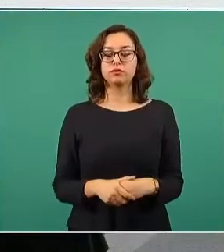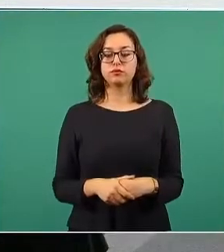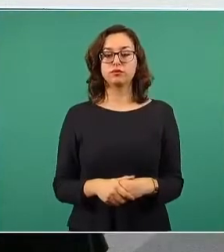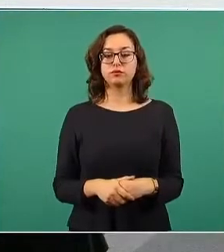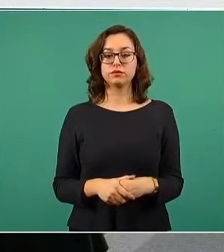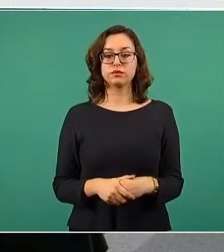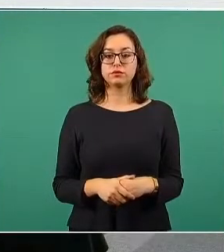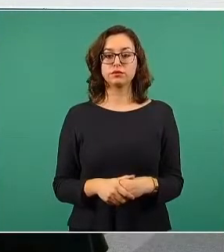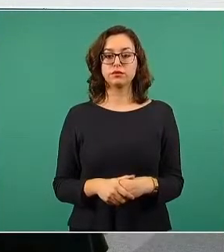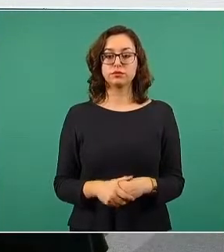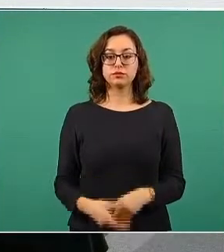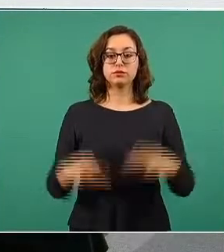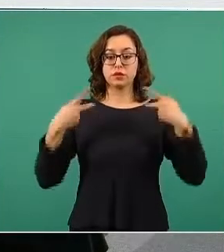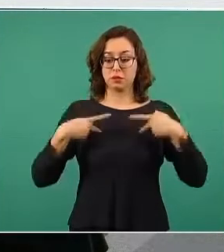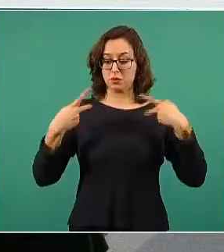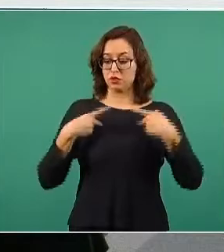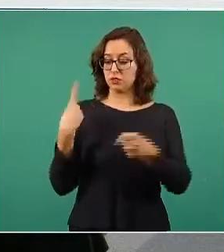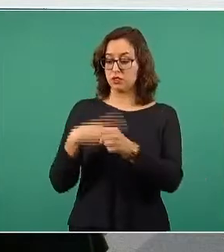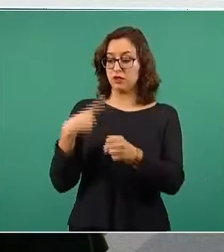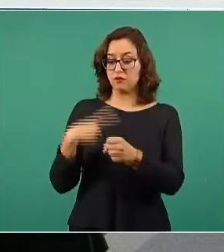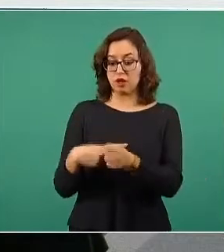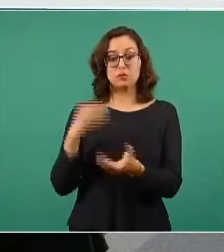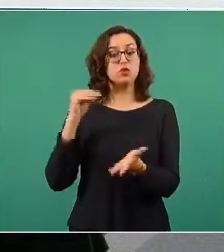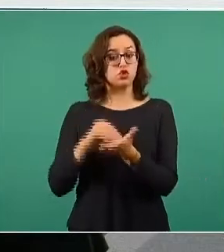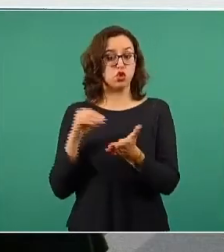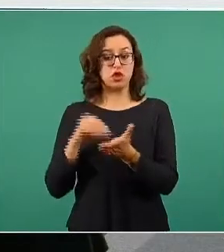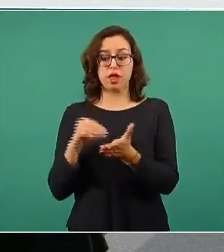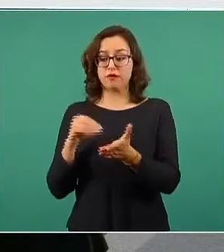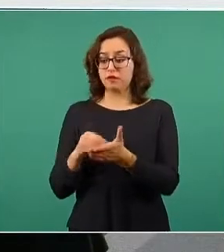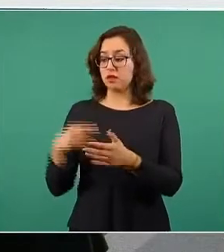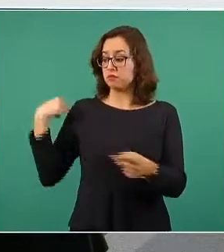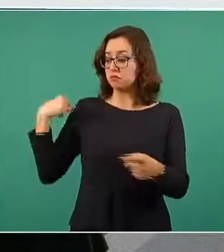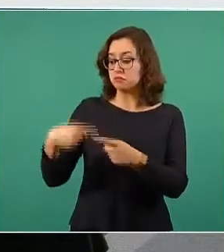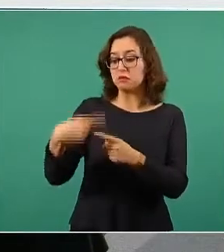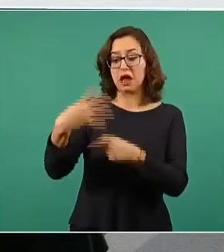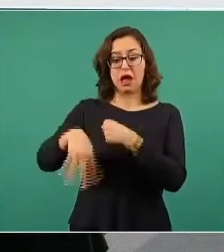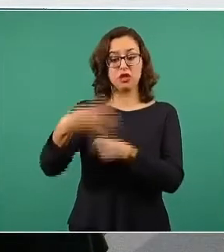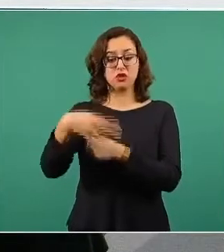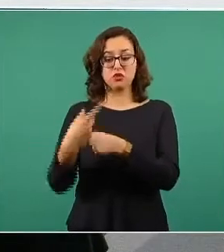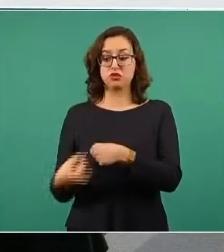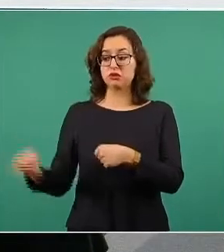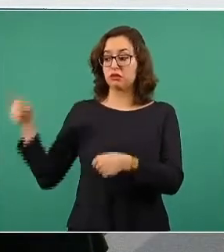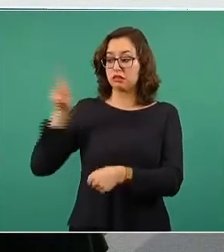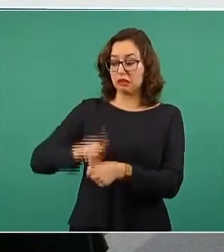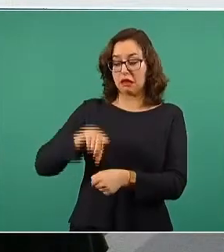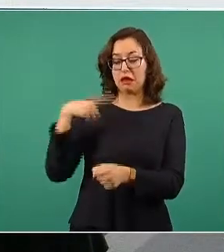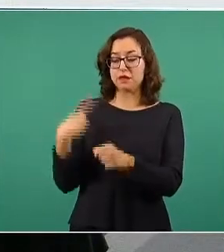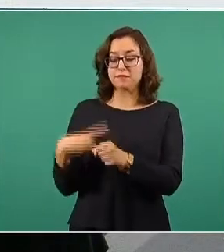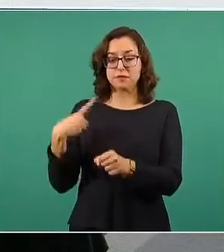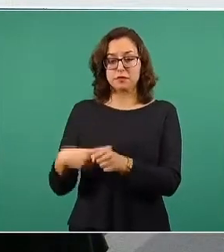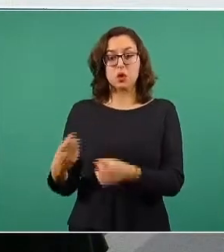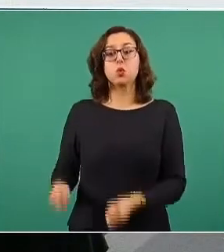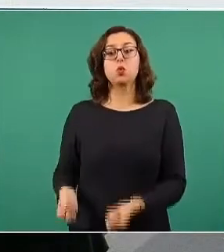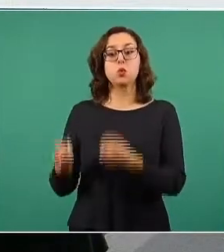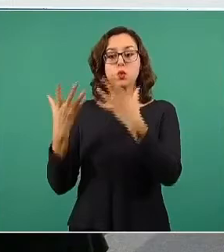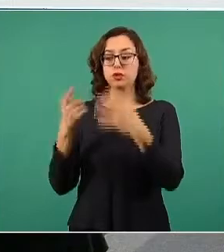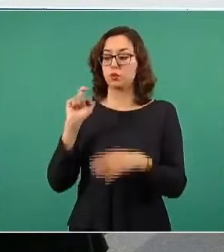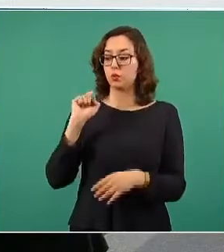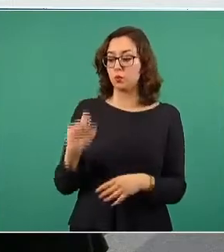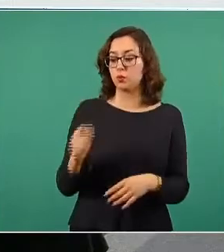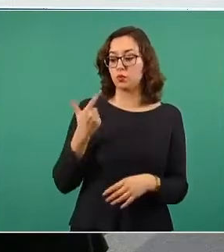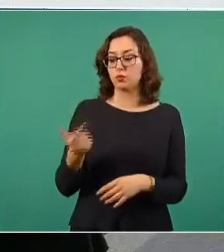0.7% es el estimado de casos activos de las personas que en este momento tienen su infección activa, que